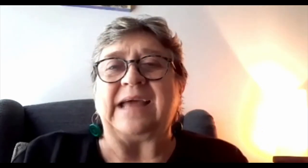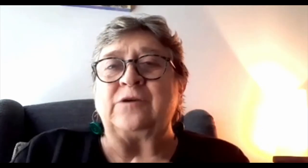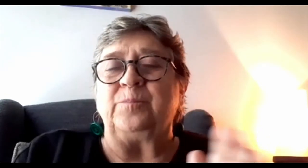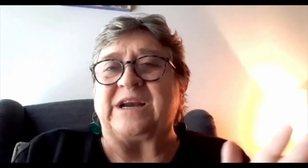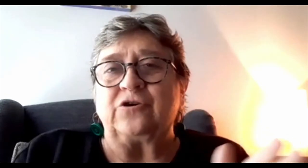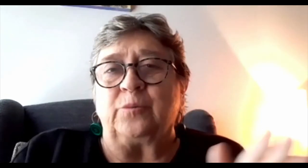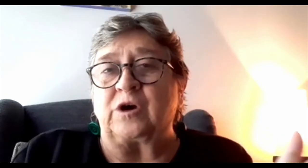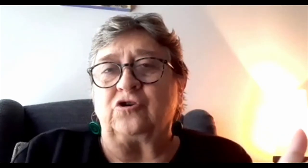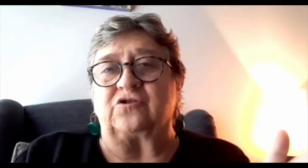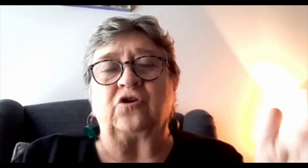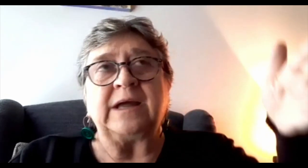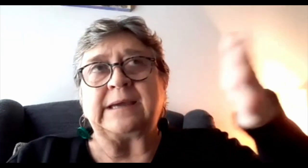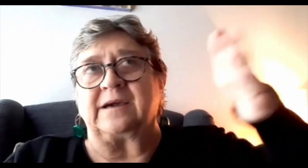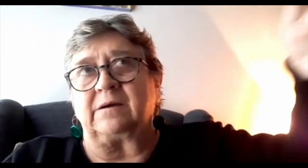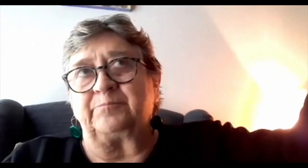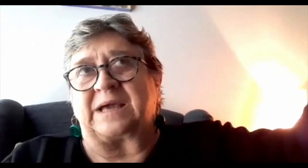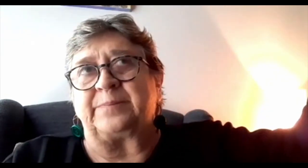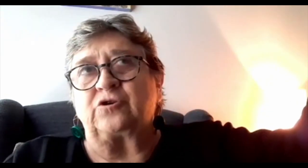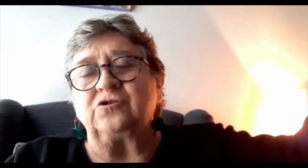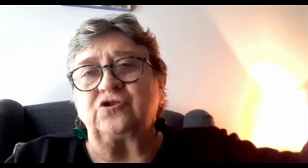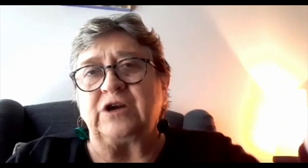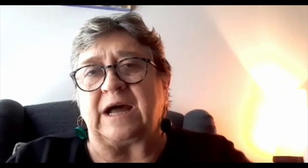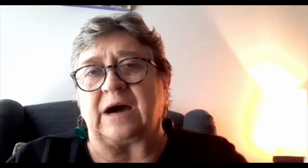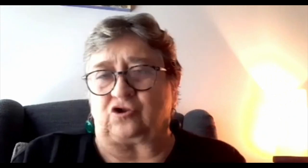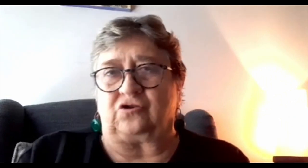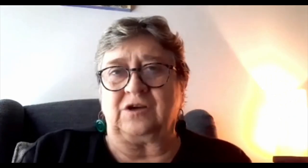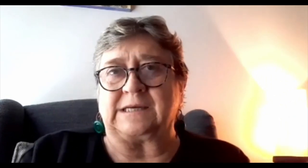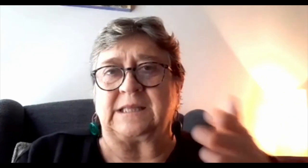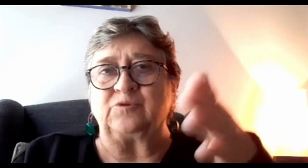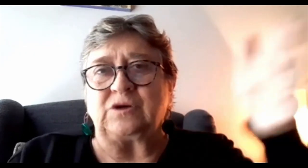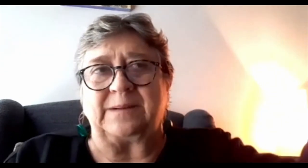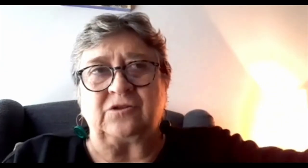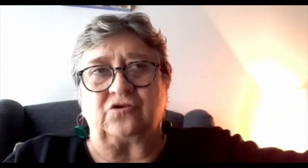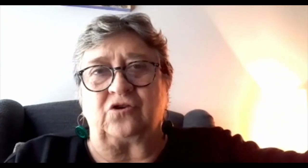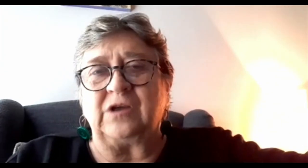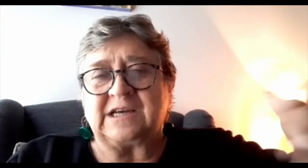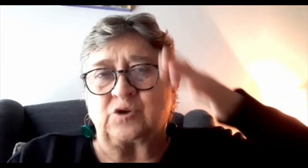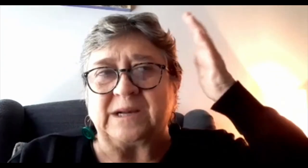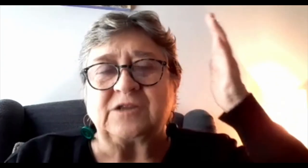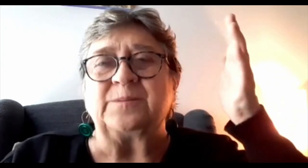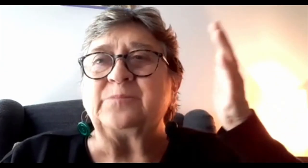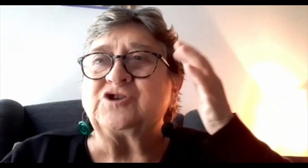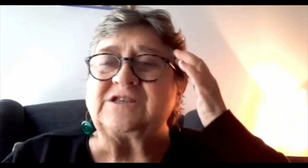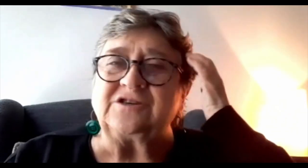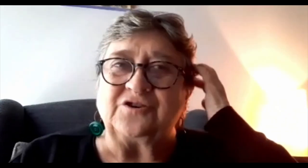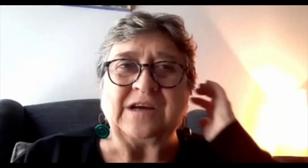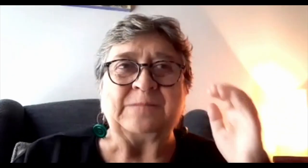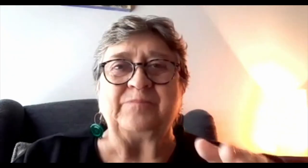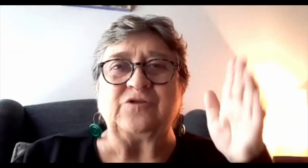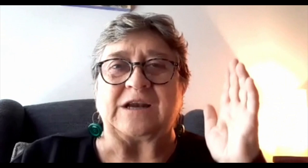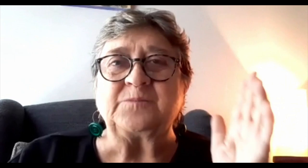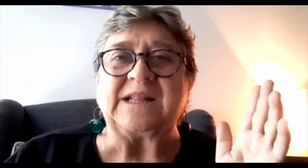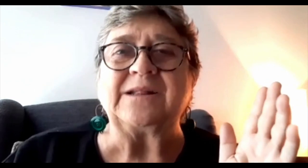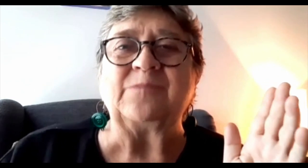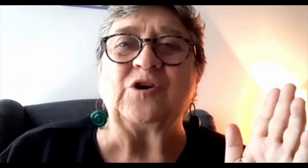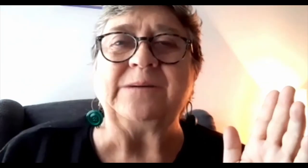increíble en un periodo muy corto, que Petro entró en agosto, que estamos hablando, estuve en la toma de posesión